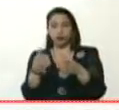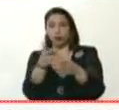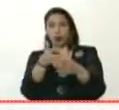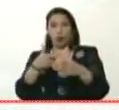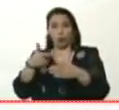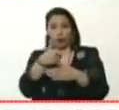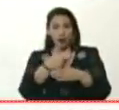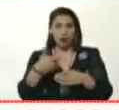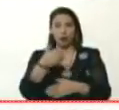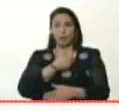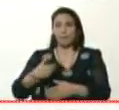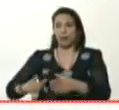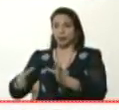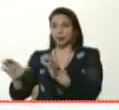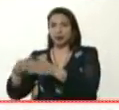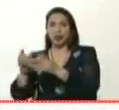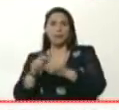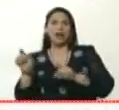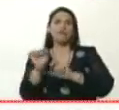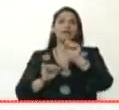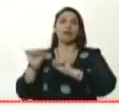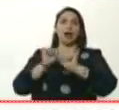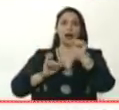las presidenciales, para evitar el efecto